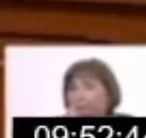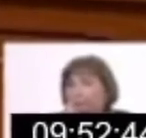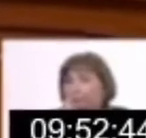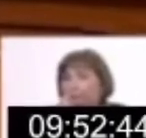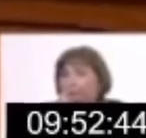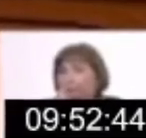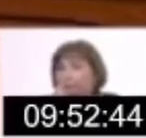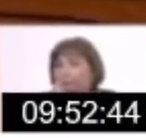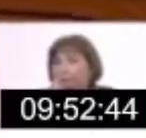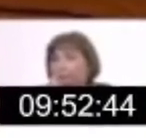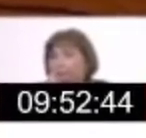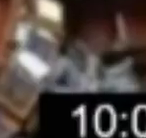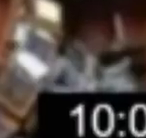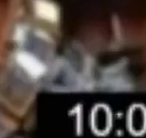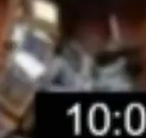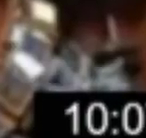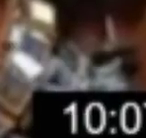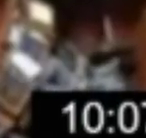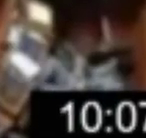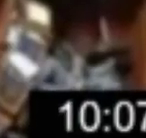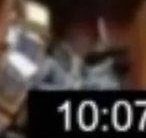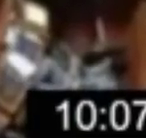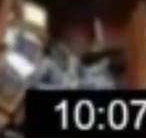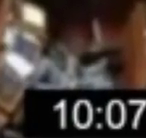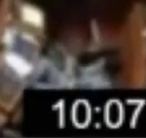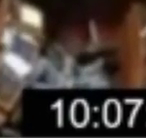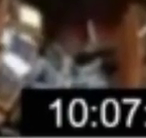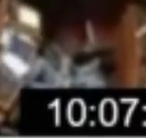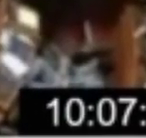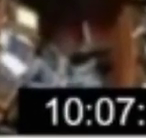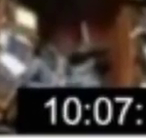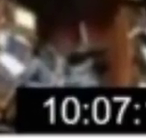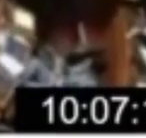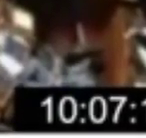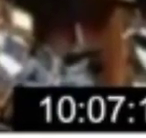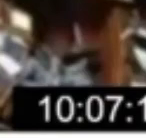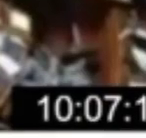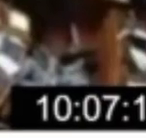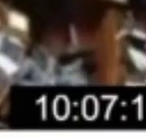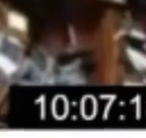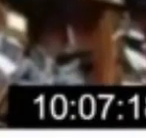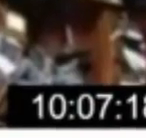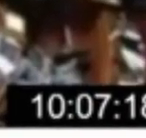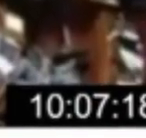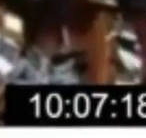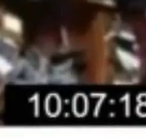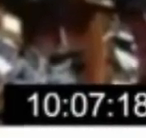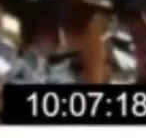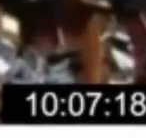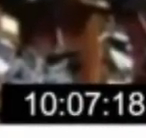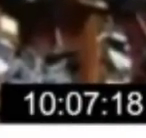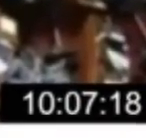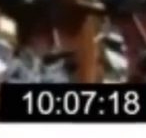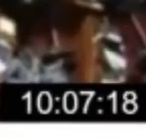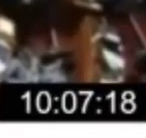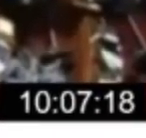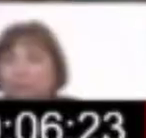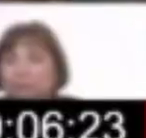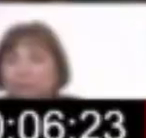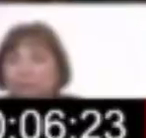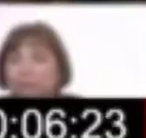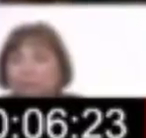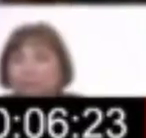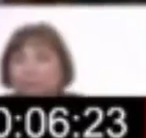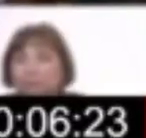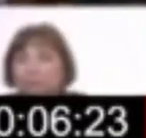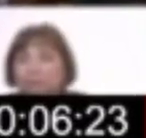Ministro dijo que no llegó en son de guerra sino en son de paz sin embargo continuamente recordaba a los congresistas que tiene todo el derecho